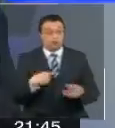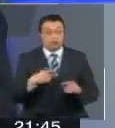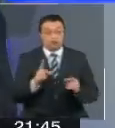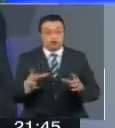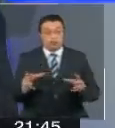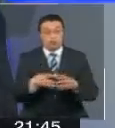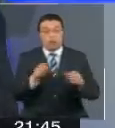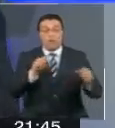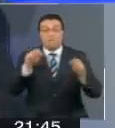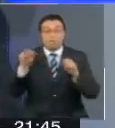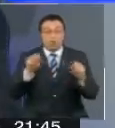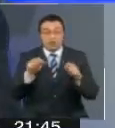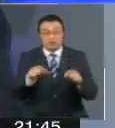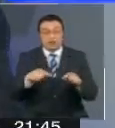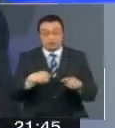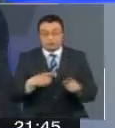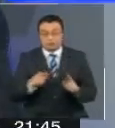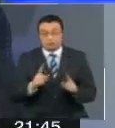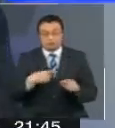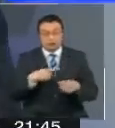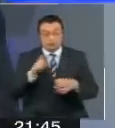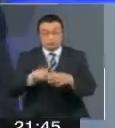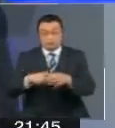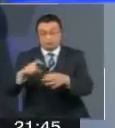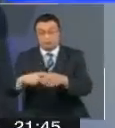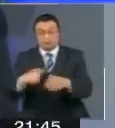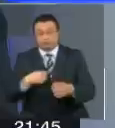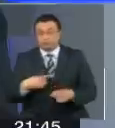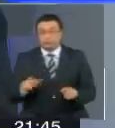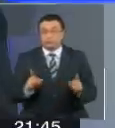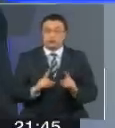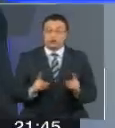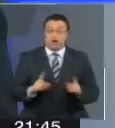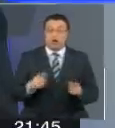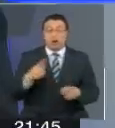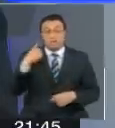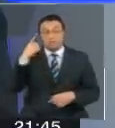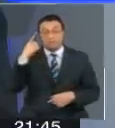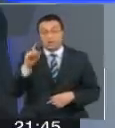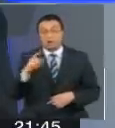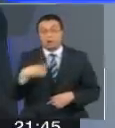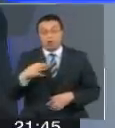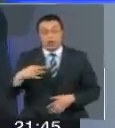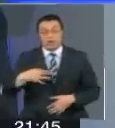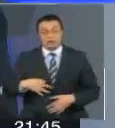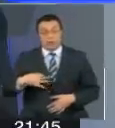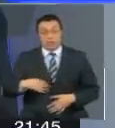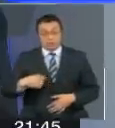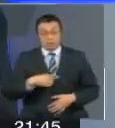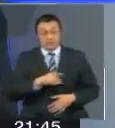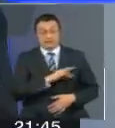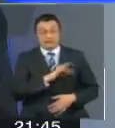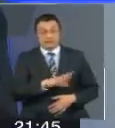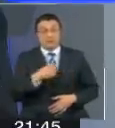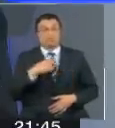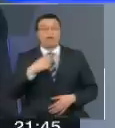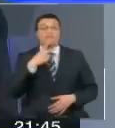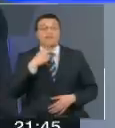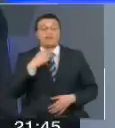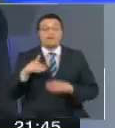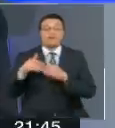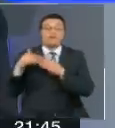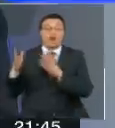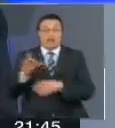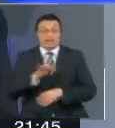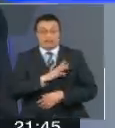organizaciones políticas a las que pertenezco, en las que estoy. No, pero como ciudadana chilena que vive fuera de